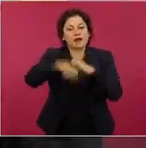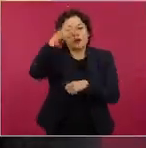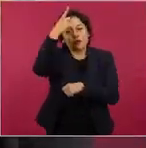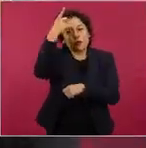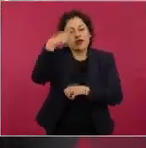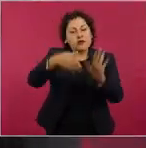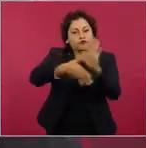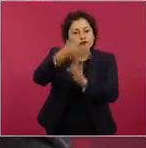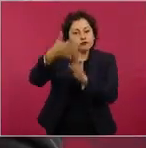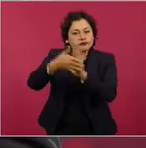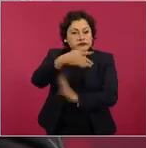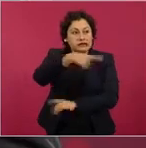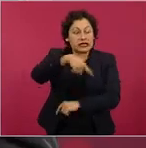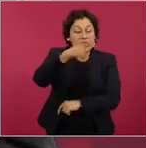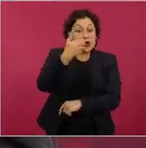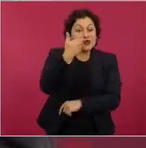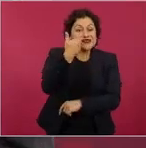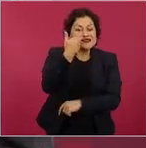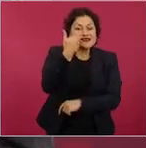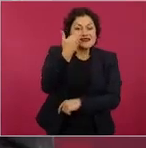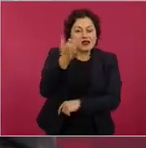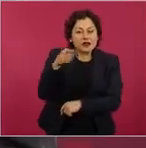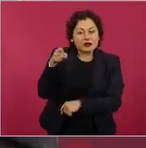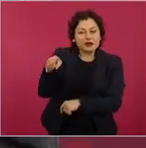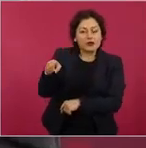tenía mucho potencial.